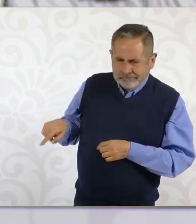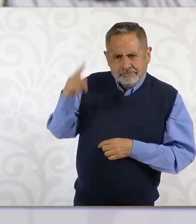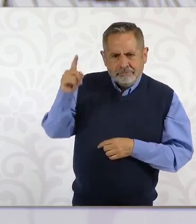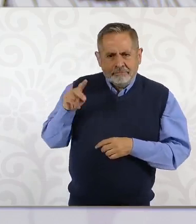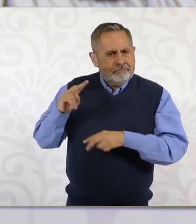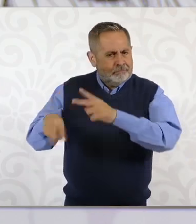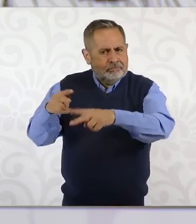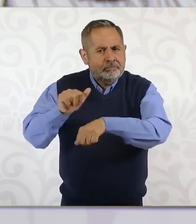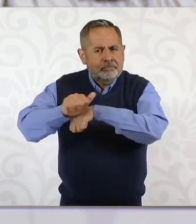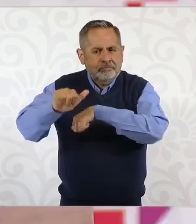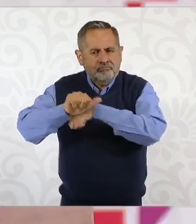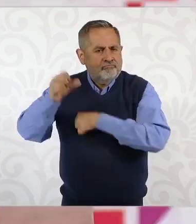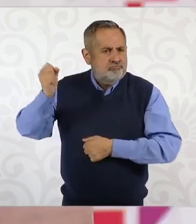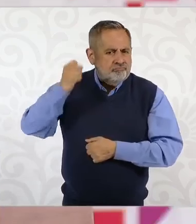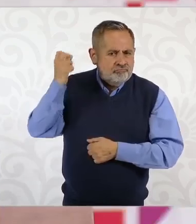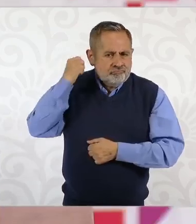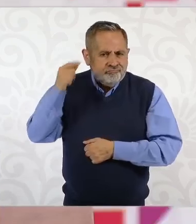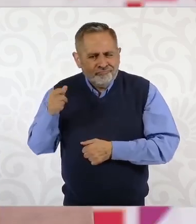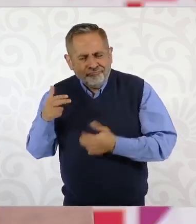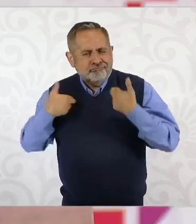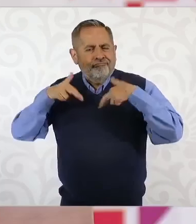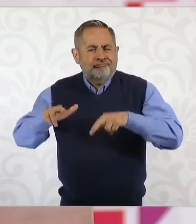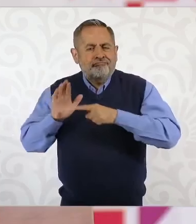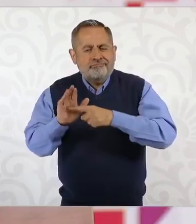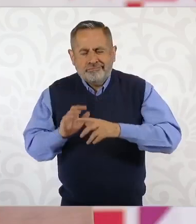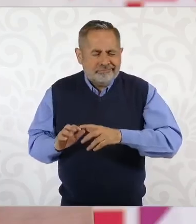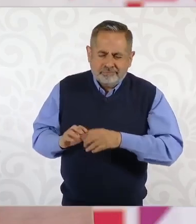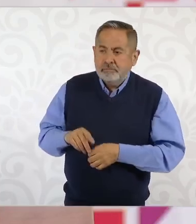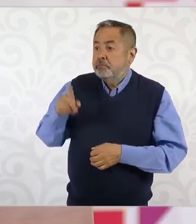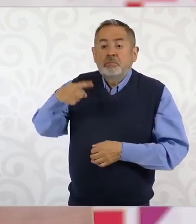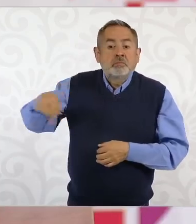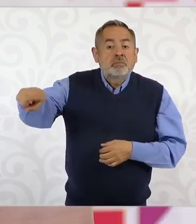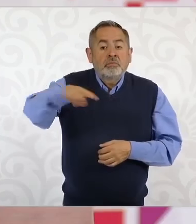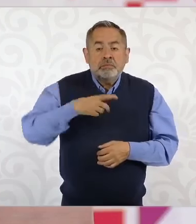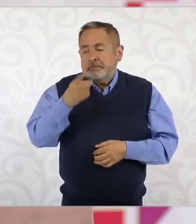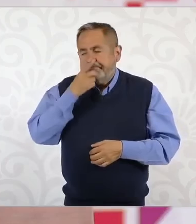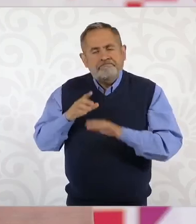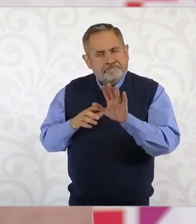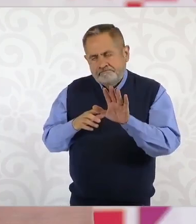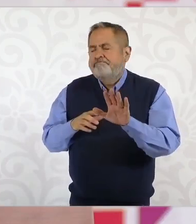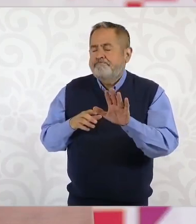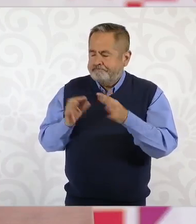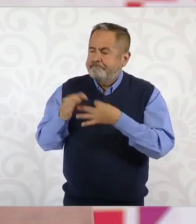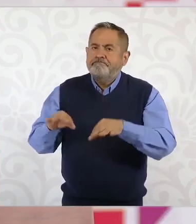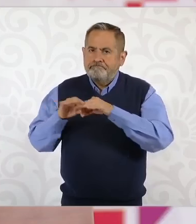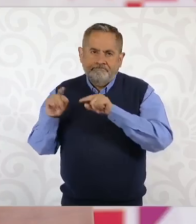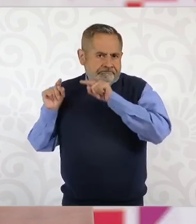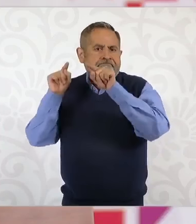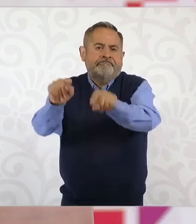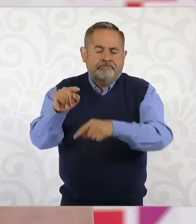que fuera o no. Y entonces todo el gabinete, todos por unanimidad dijeron, es importante que vaya el secretario de